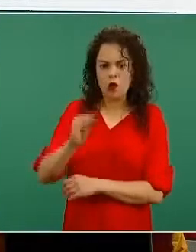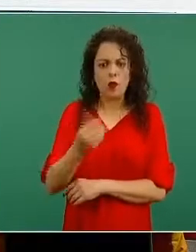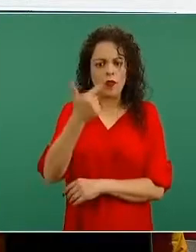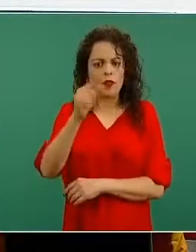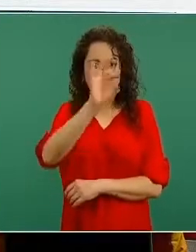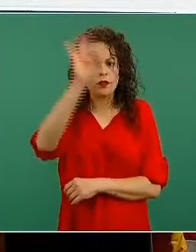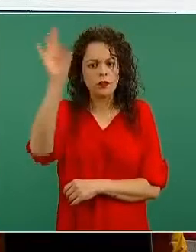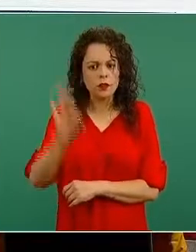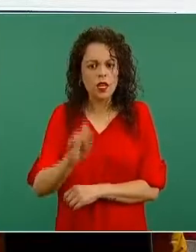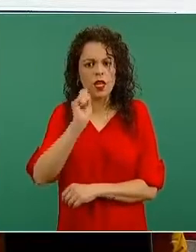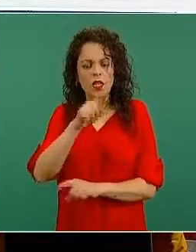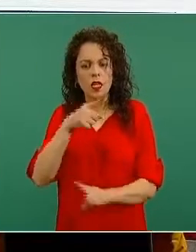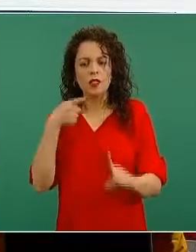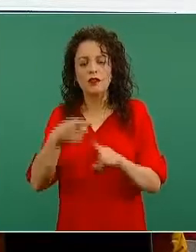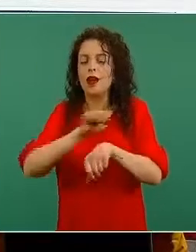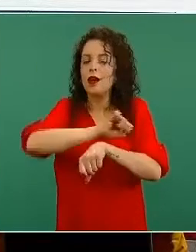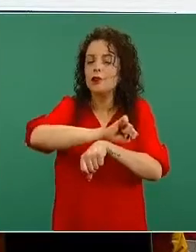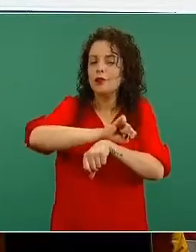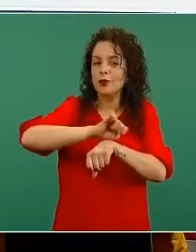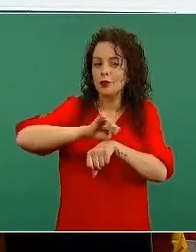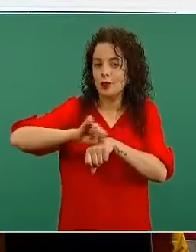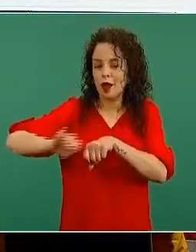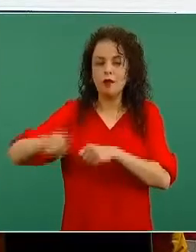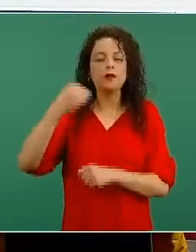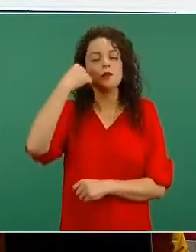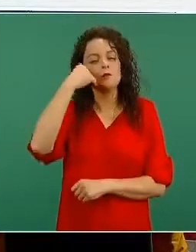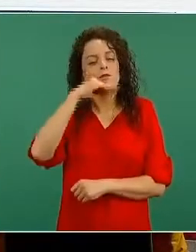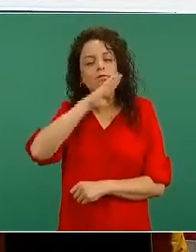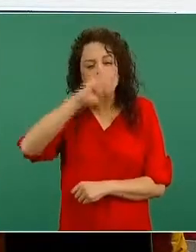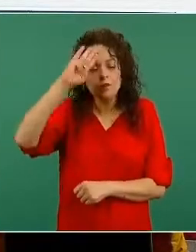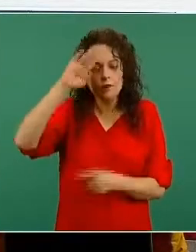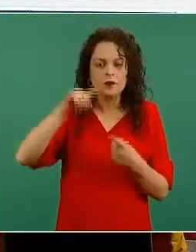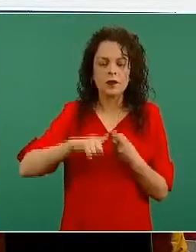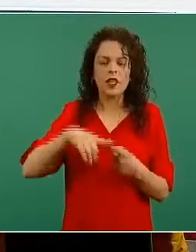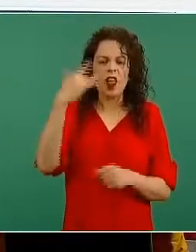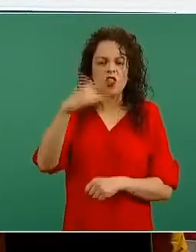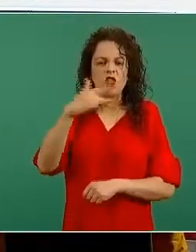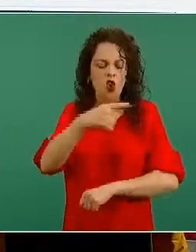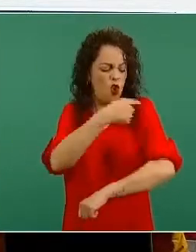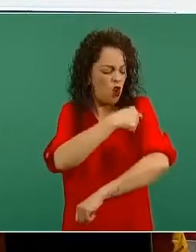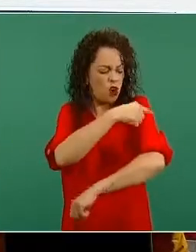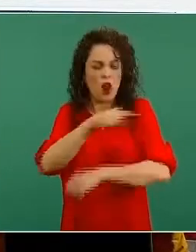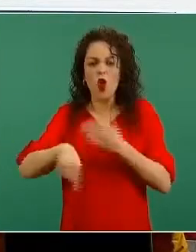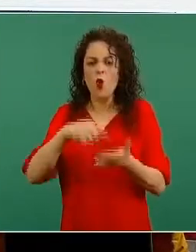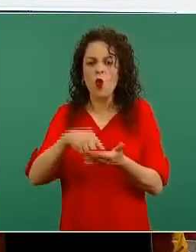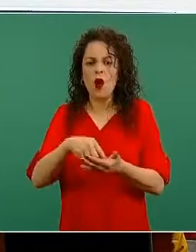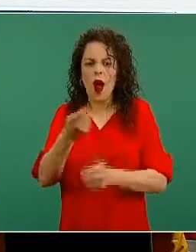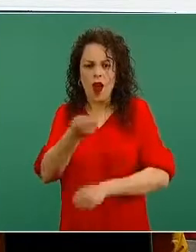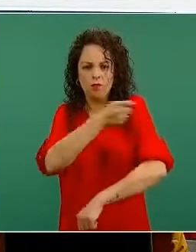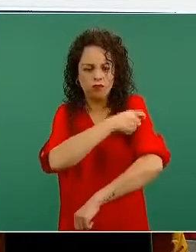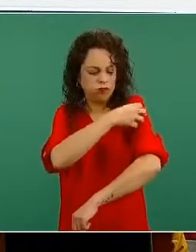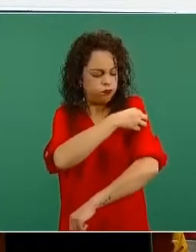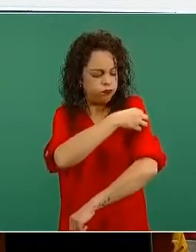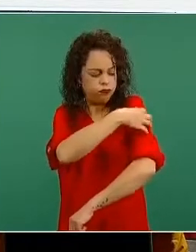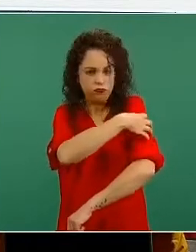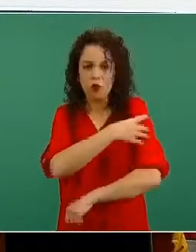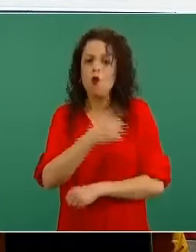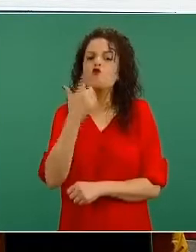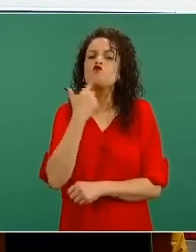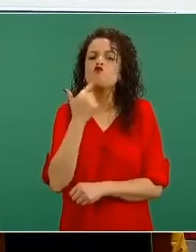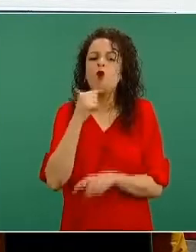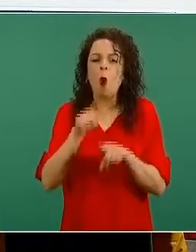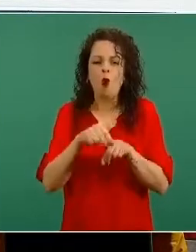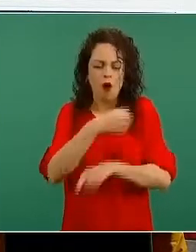97%, son leves: fiebre, dolor en el sitio de inyección, enrojecimiento del sitio de